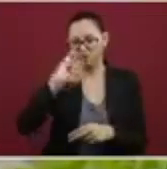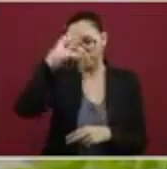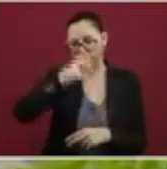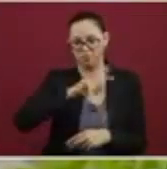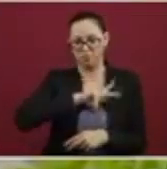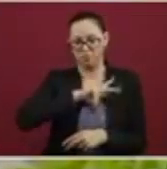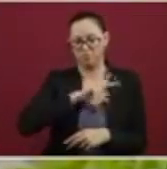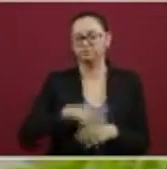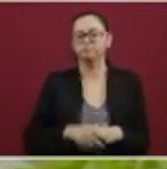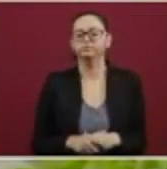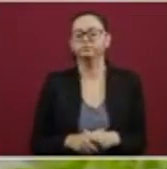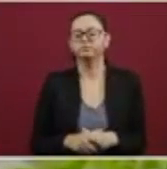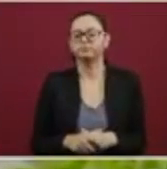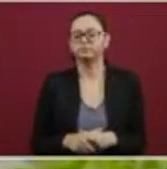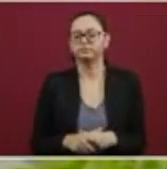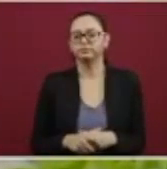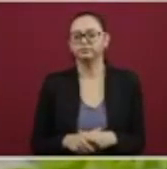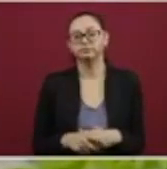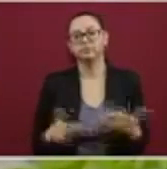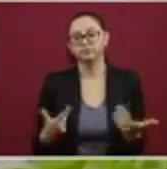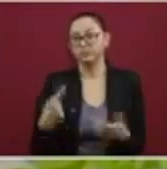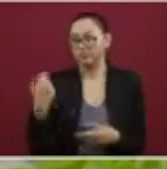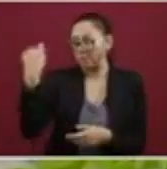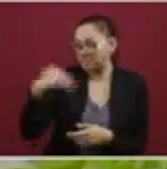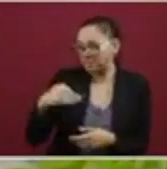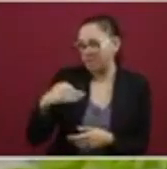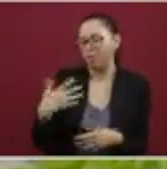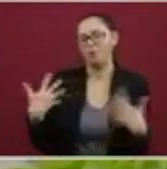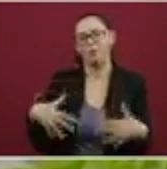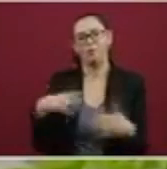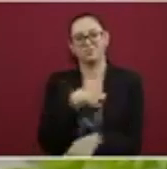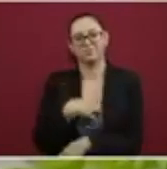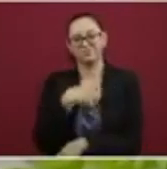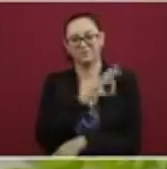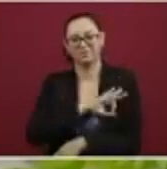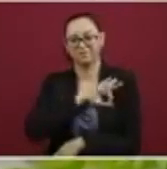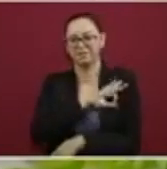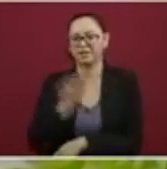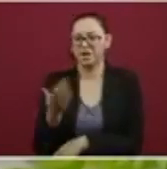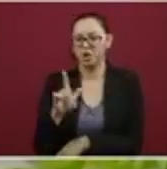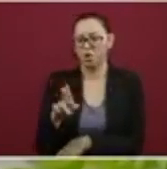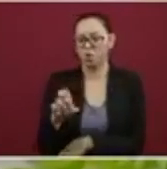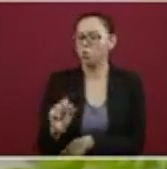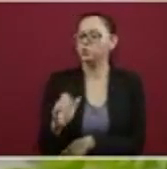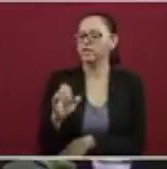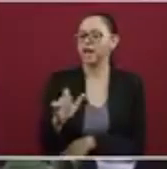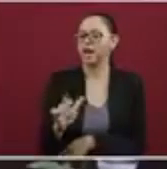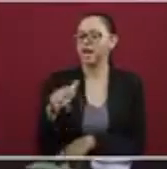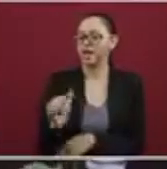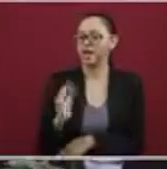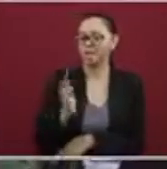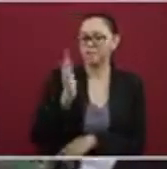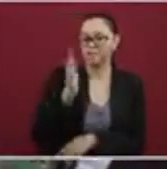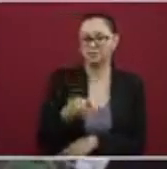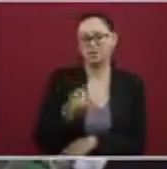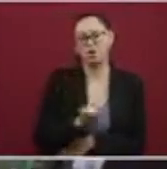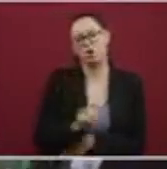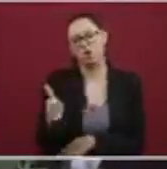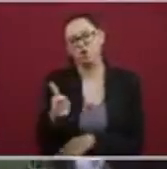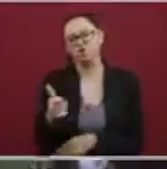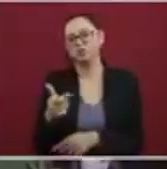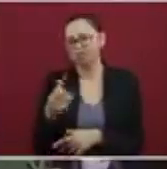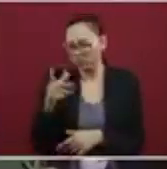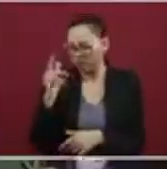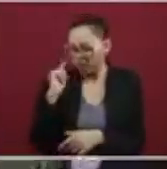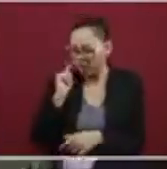yo la verdad, primero me sentí muy feliz por aceptarme, porque me aceptó Luz Elena, Y la otra, la experiencia que voy ganando,